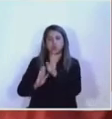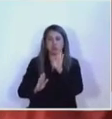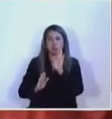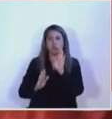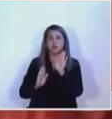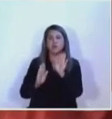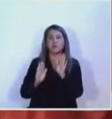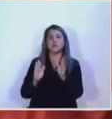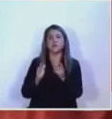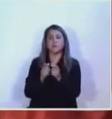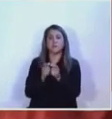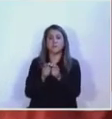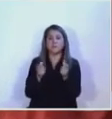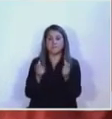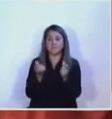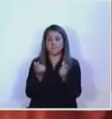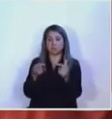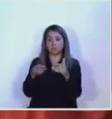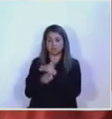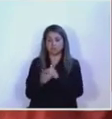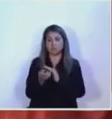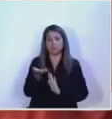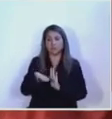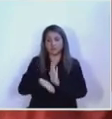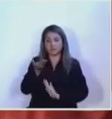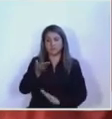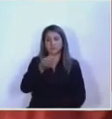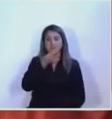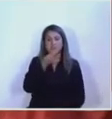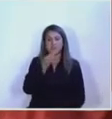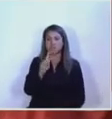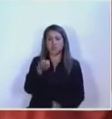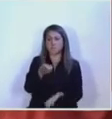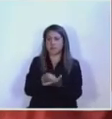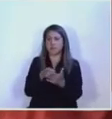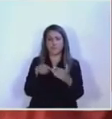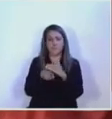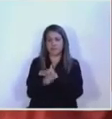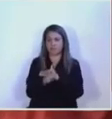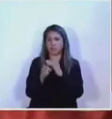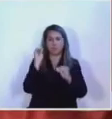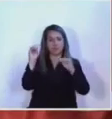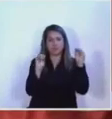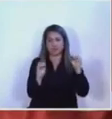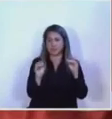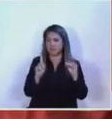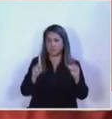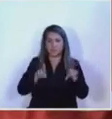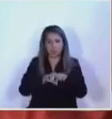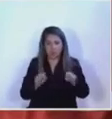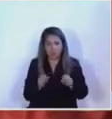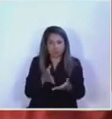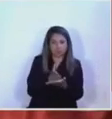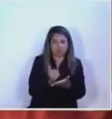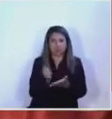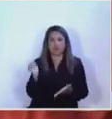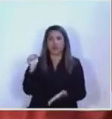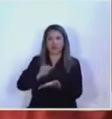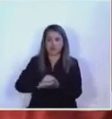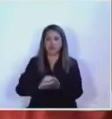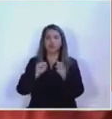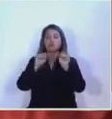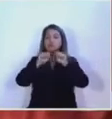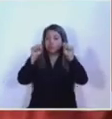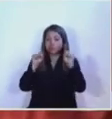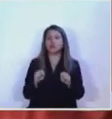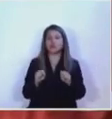metro. Los estudiantes llamaban a evadir el pago del pasaje como método de reclamo ante un sistema,